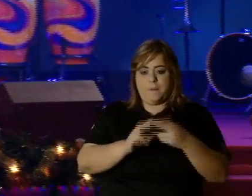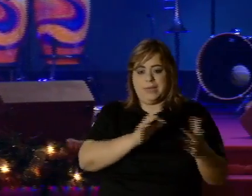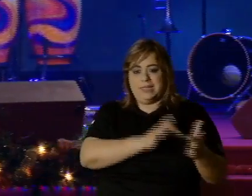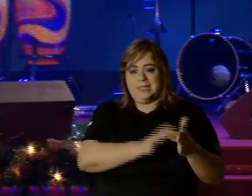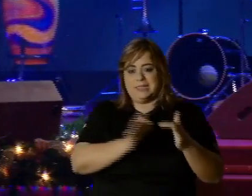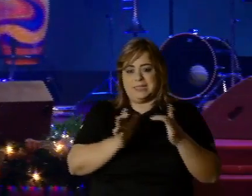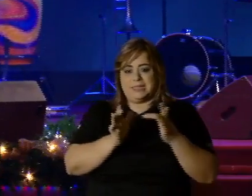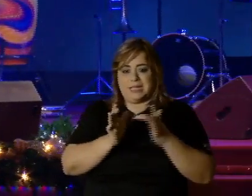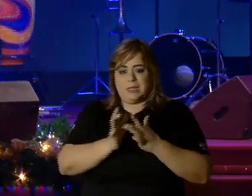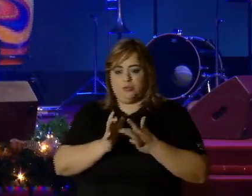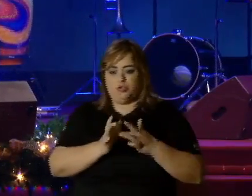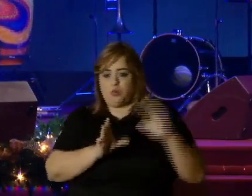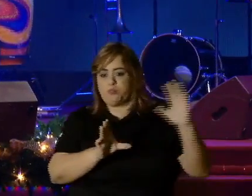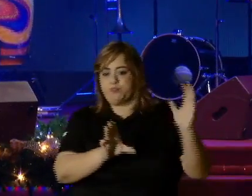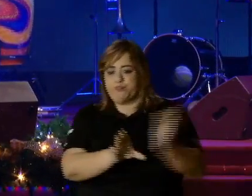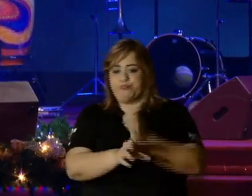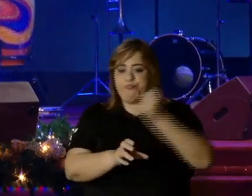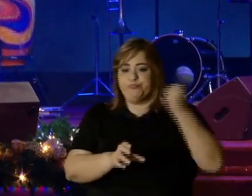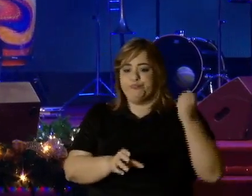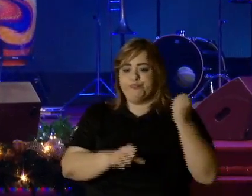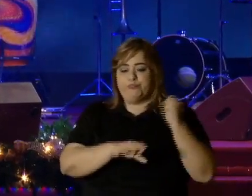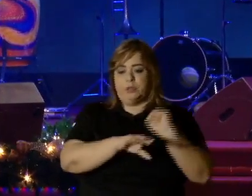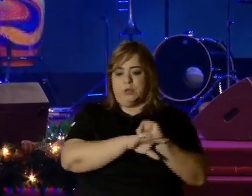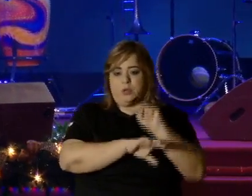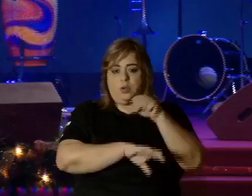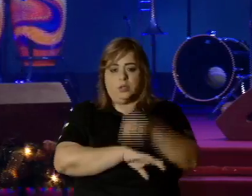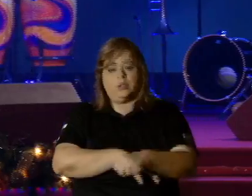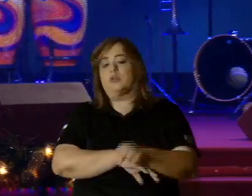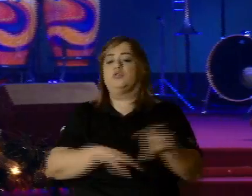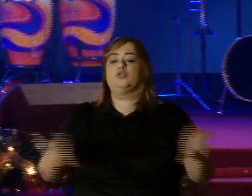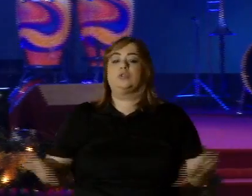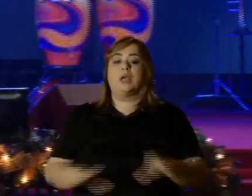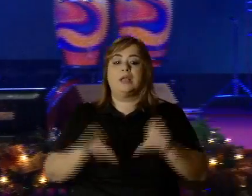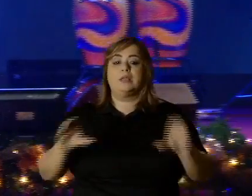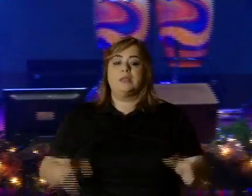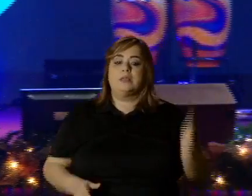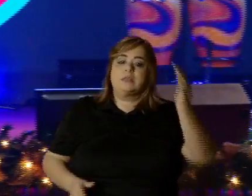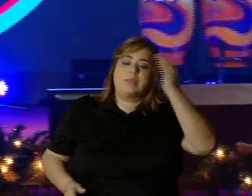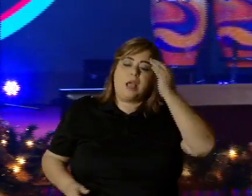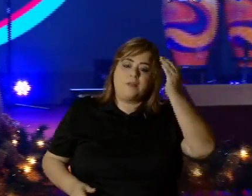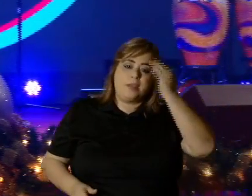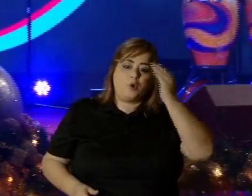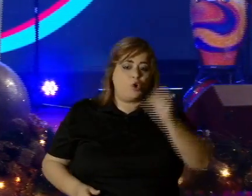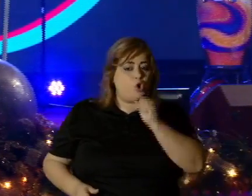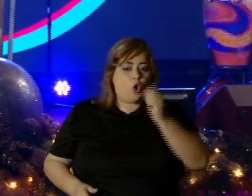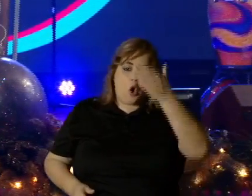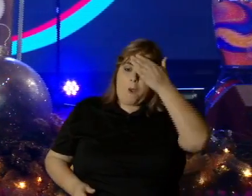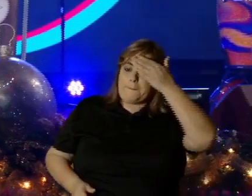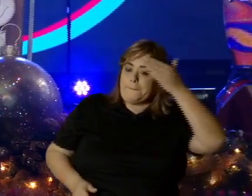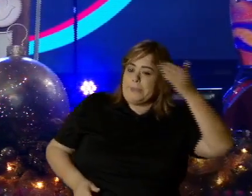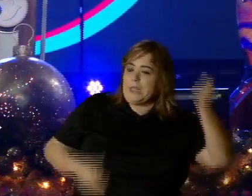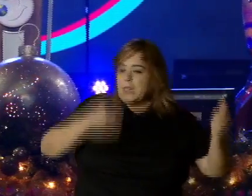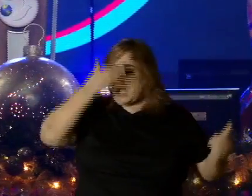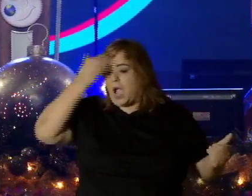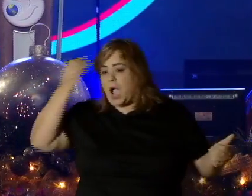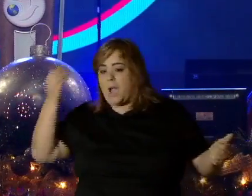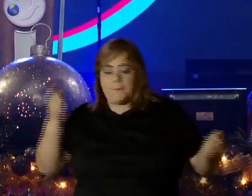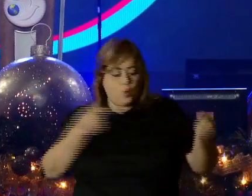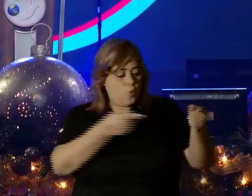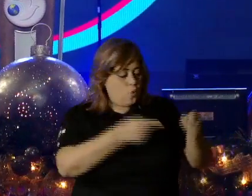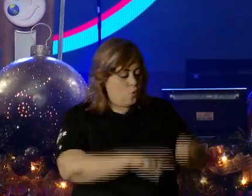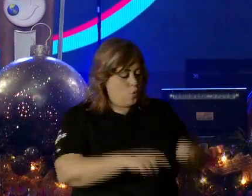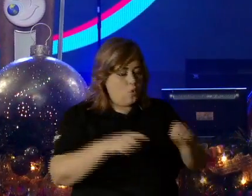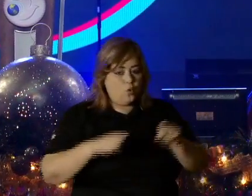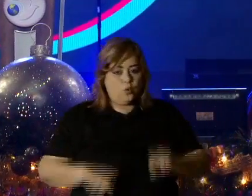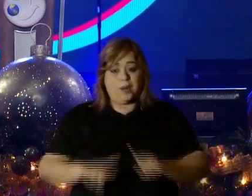lo que había que conquistar se conquistó. Ya lo que había que hacer ya se hizo. Sabemos que no olvidamos las maquinaciones del enemigo, pero no es menos cierto